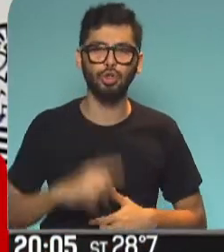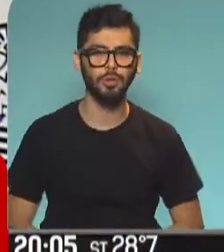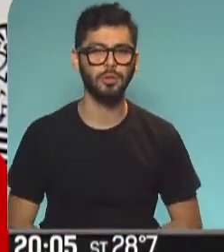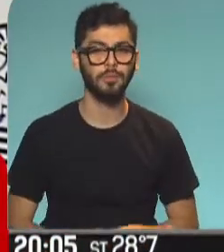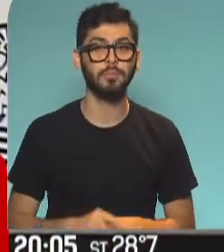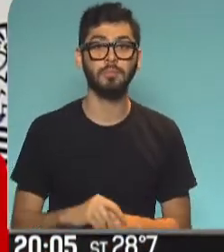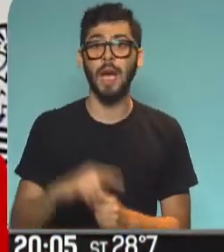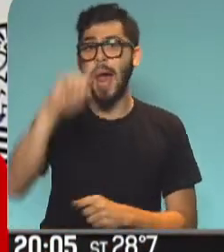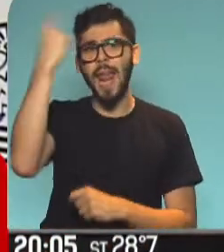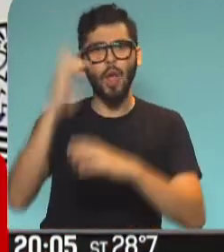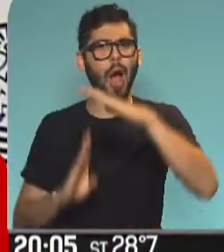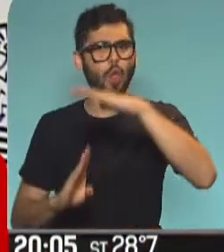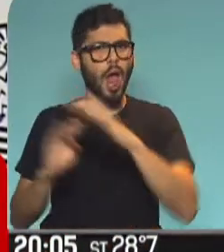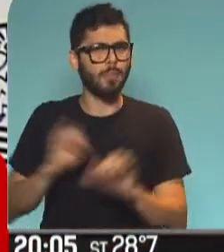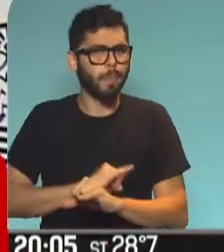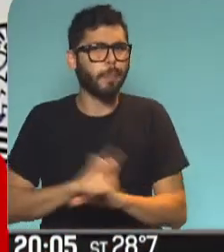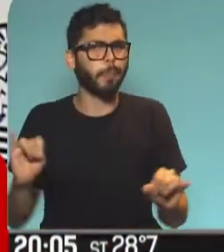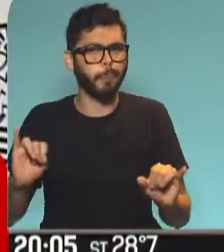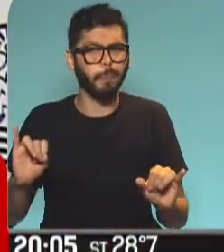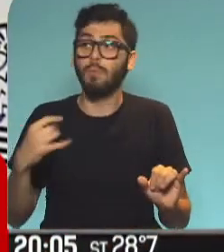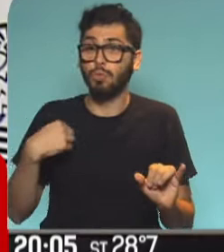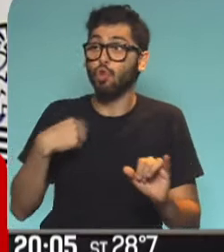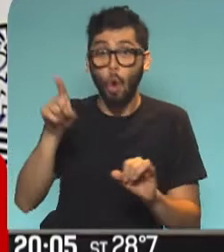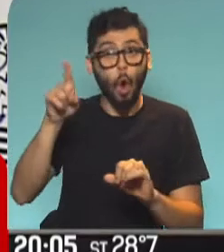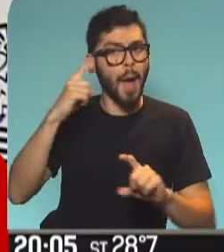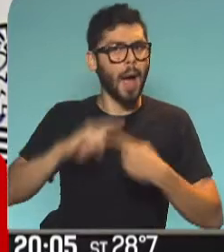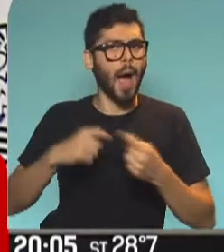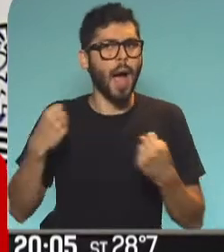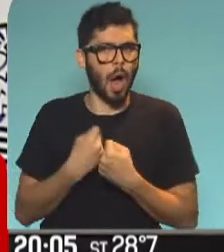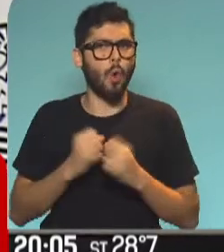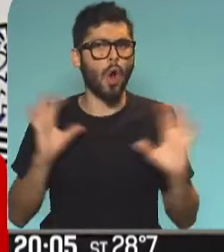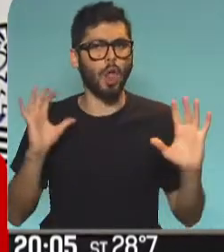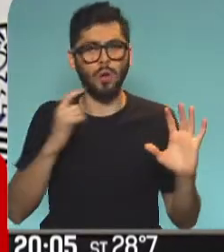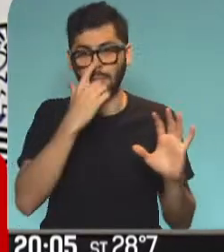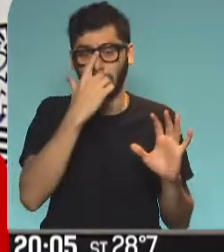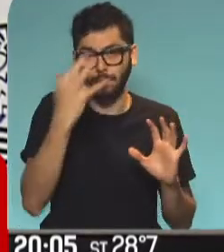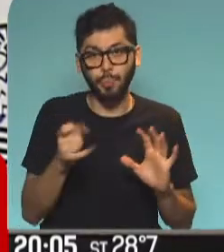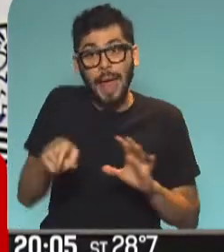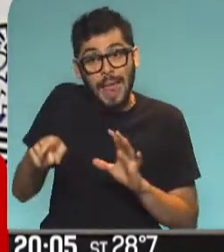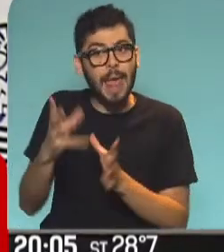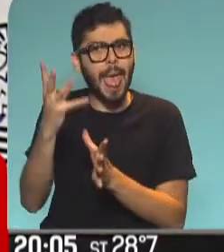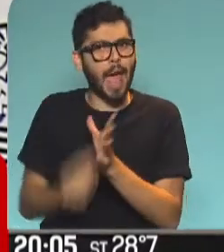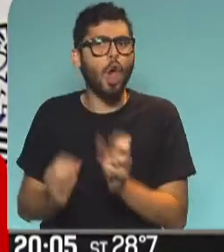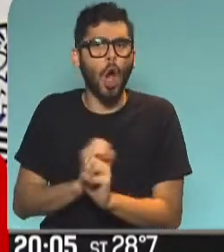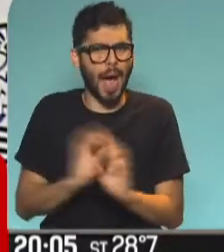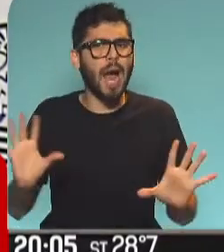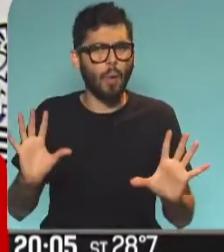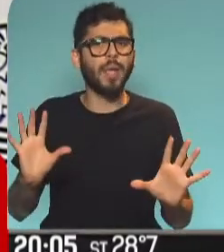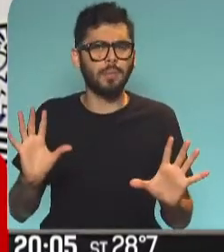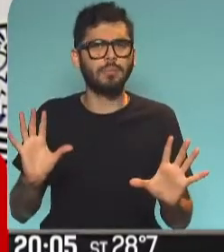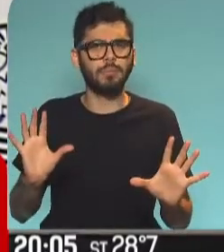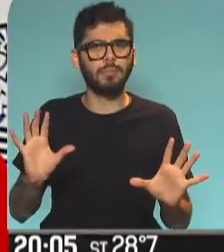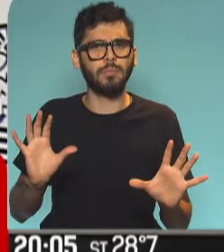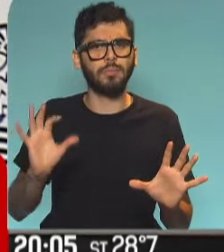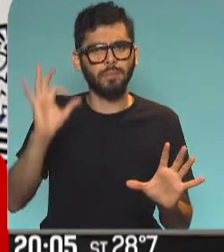lo han dicho y yo comparto esa mirada, que evidentemente este fue un error grave, que daña severamente